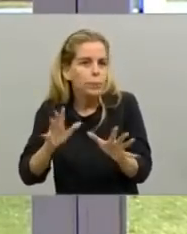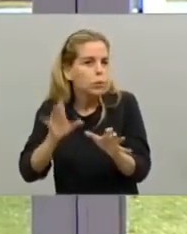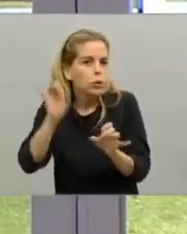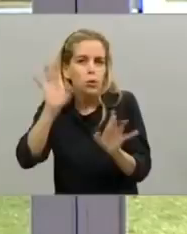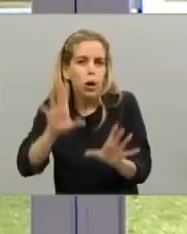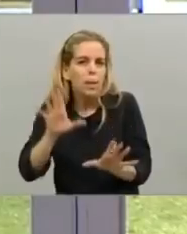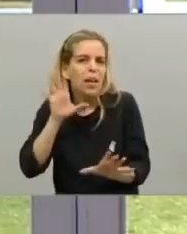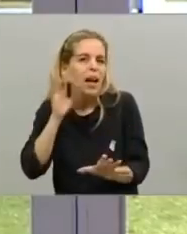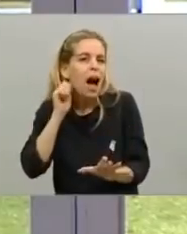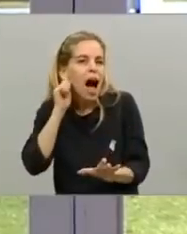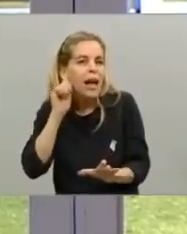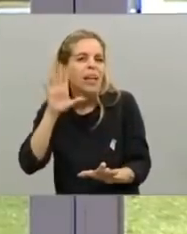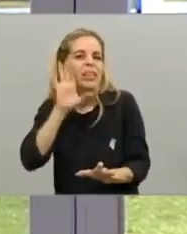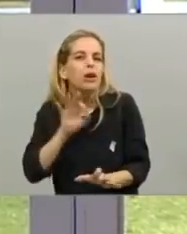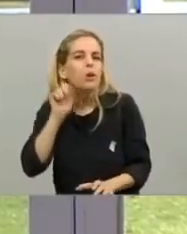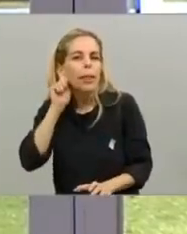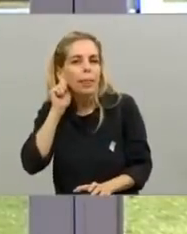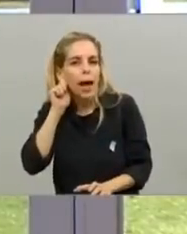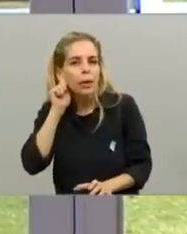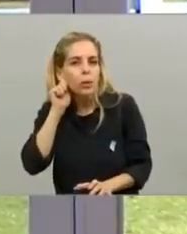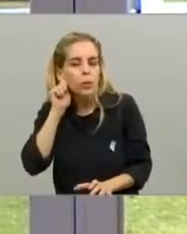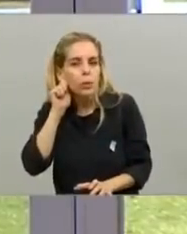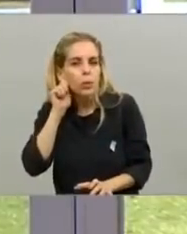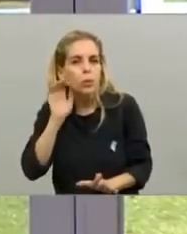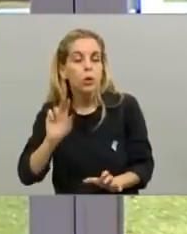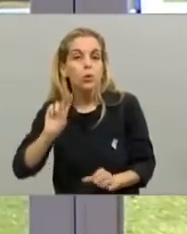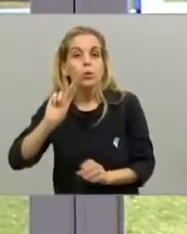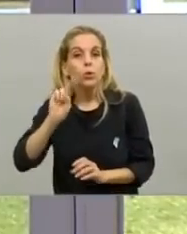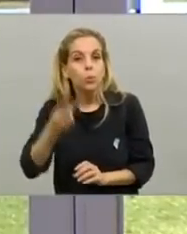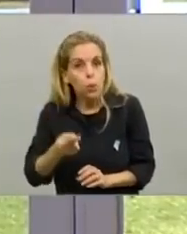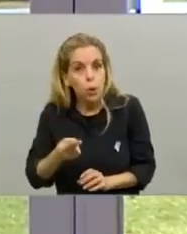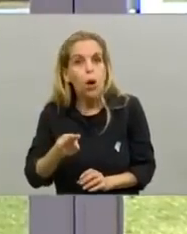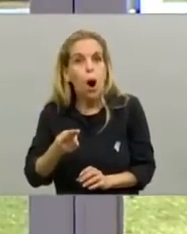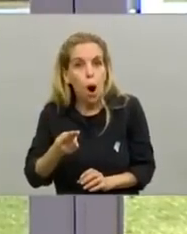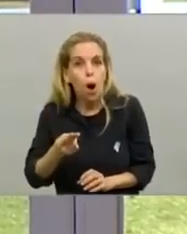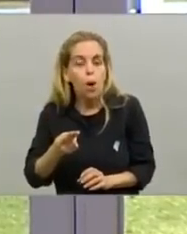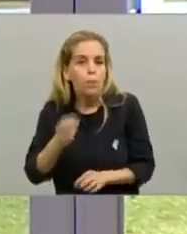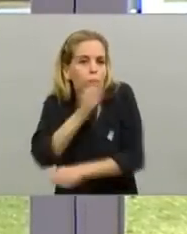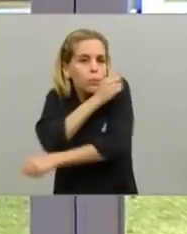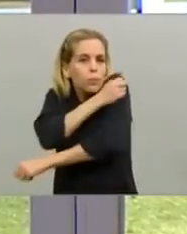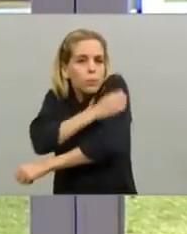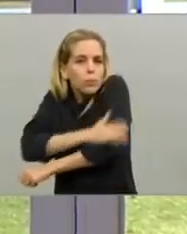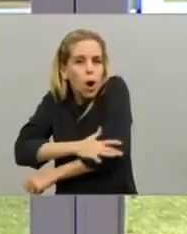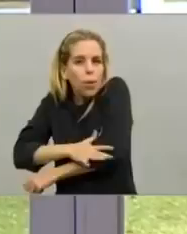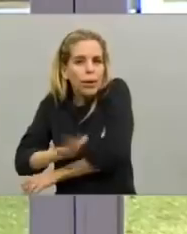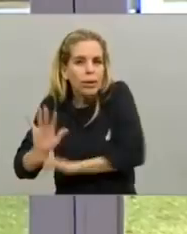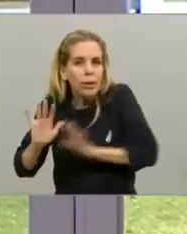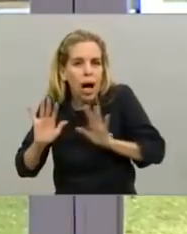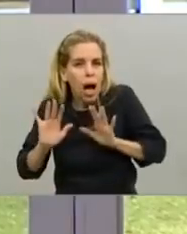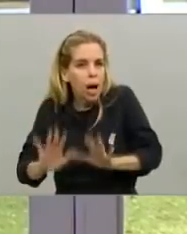solo 50 años. Y murió hundido en la pobreza.